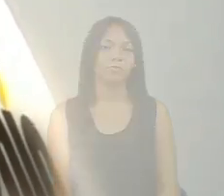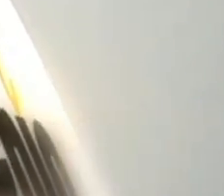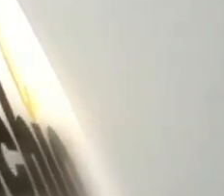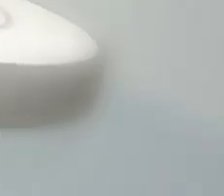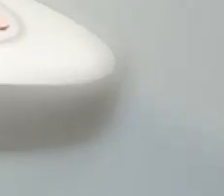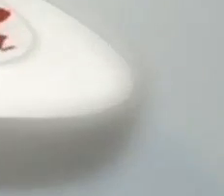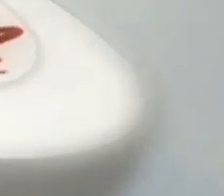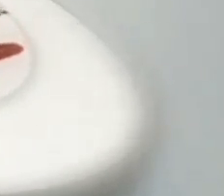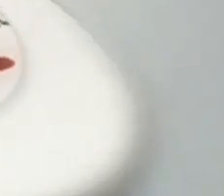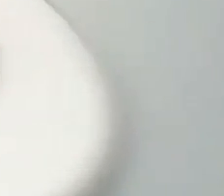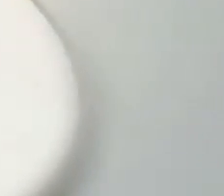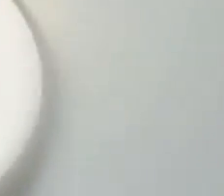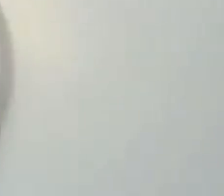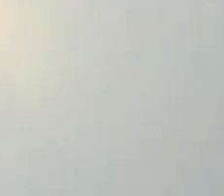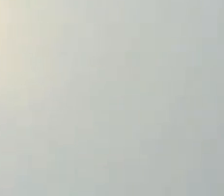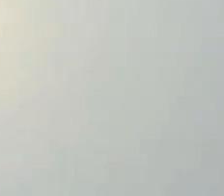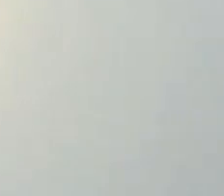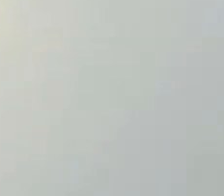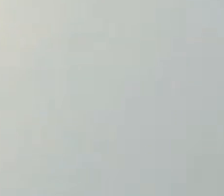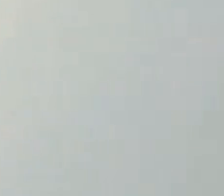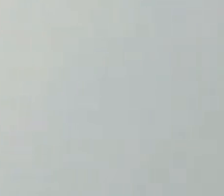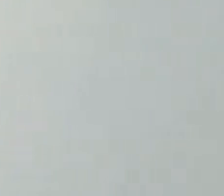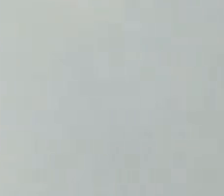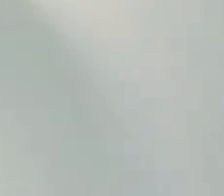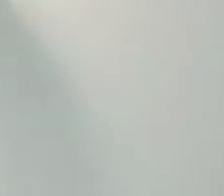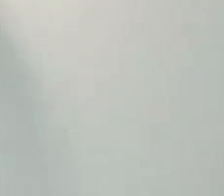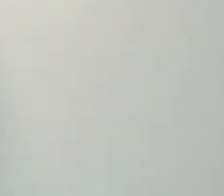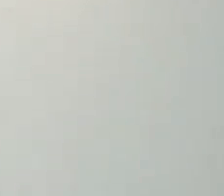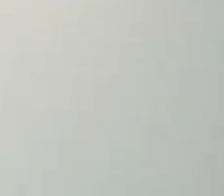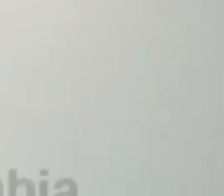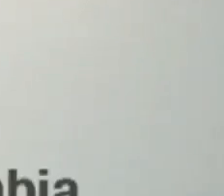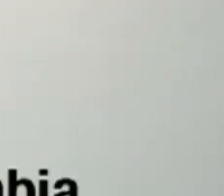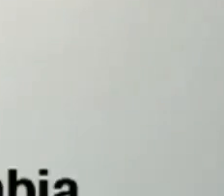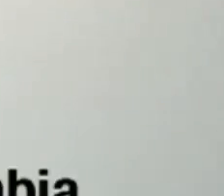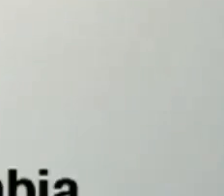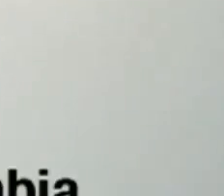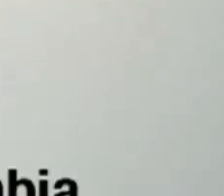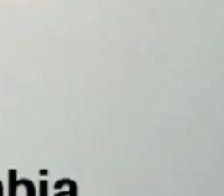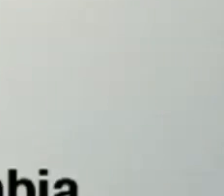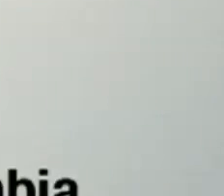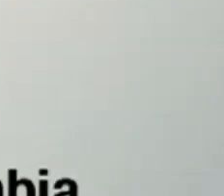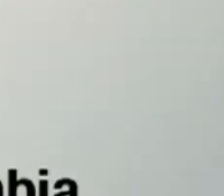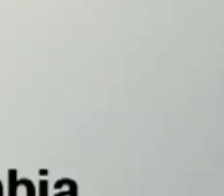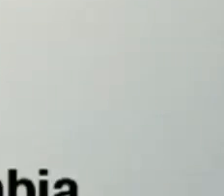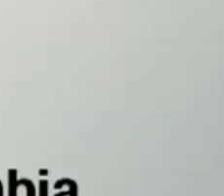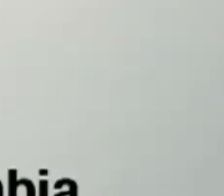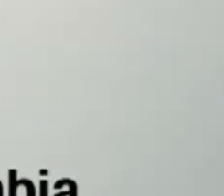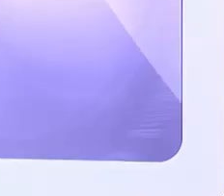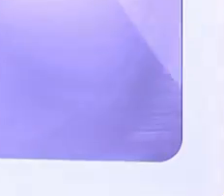el patrocinio de Restaurante El Machín Gourmet, ahora en su nueva sede en el barrio Colombia.